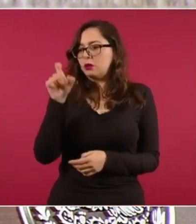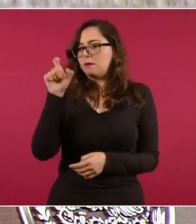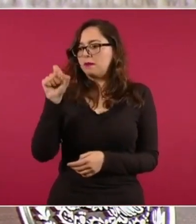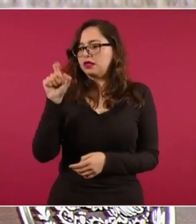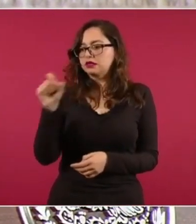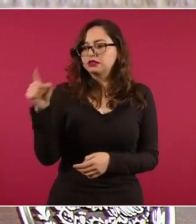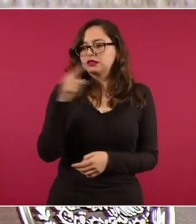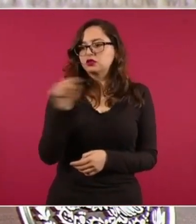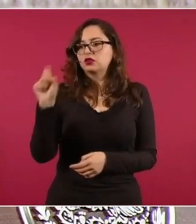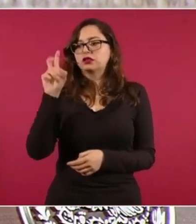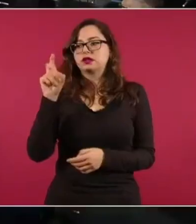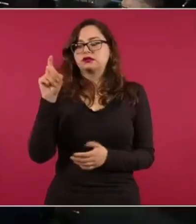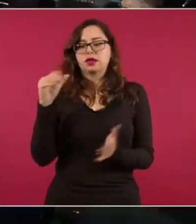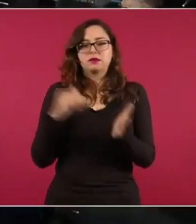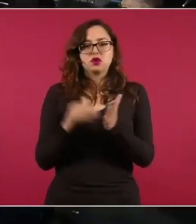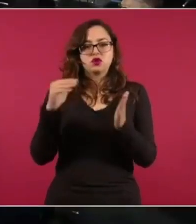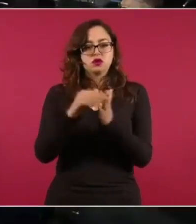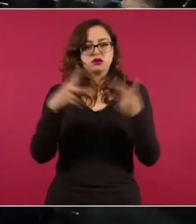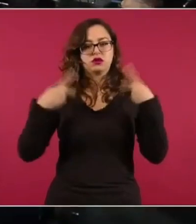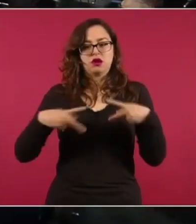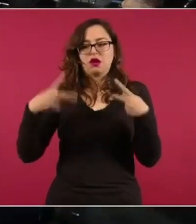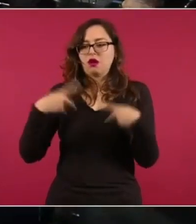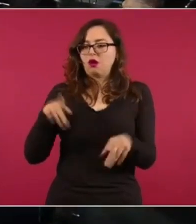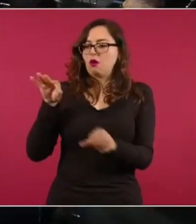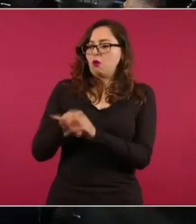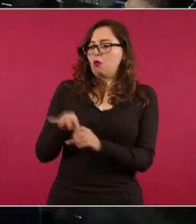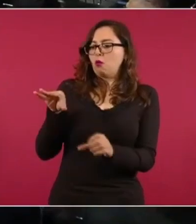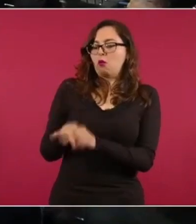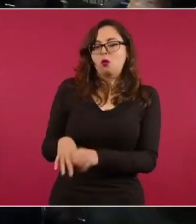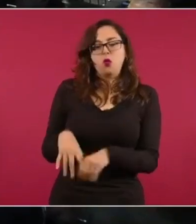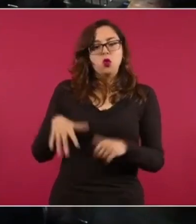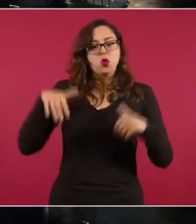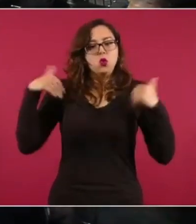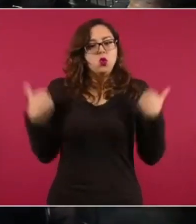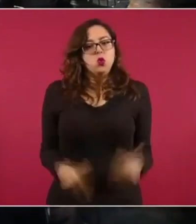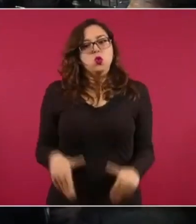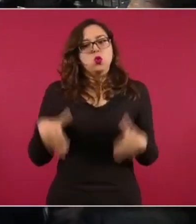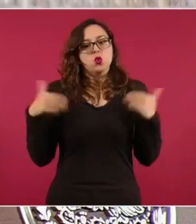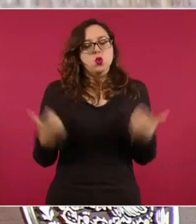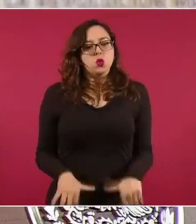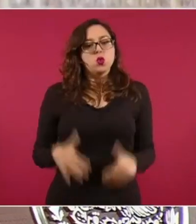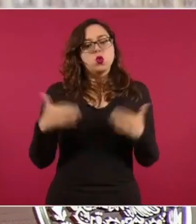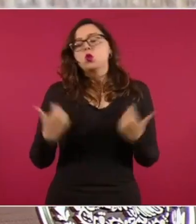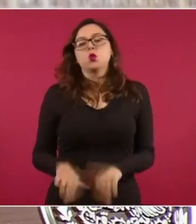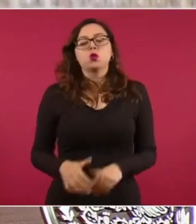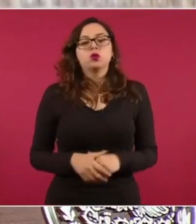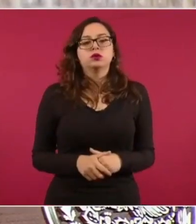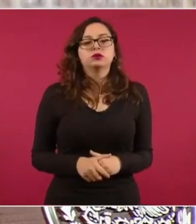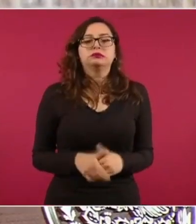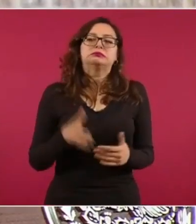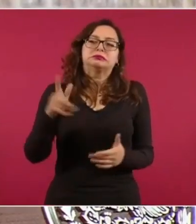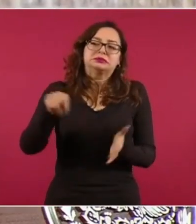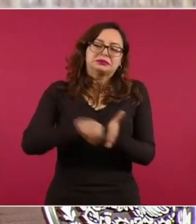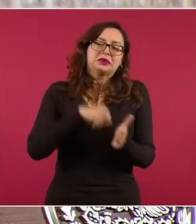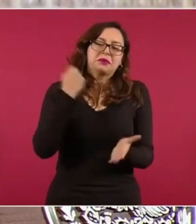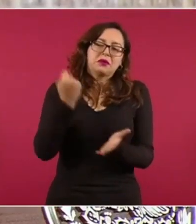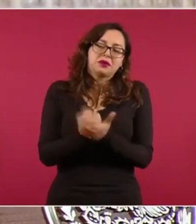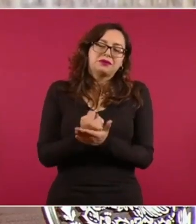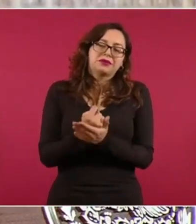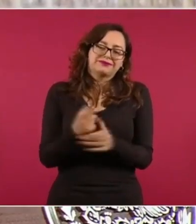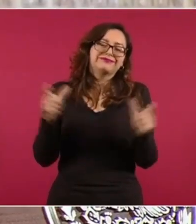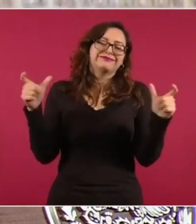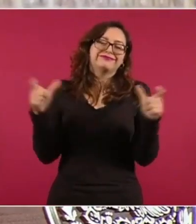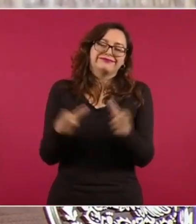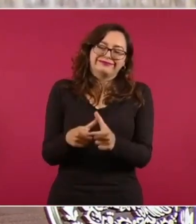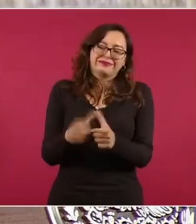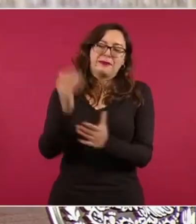120, 130 millones de votantes en Brasil, Tamaulipas menos,